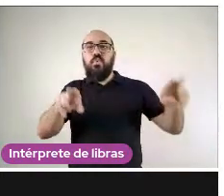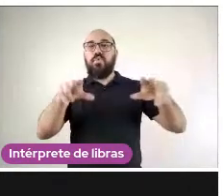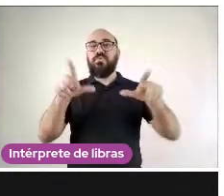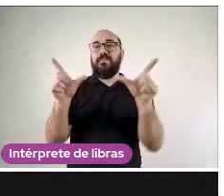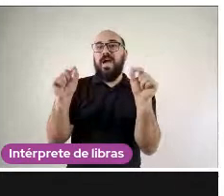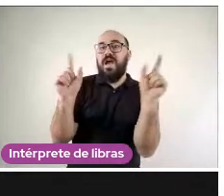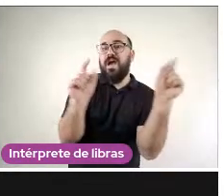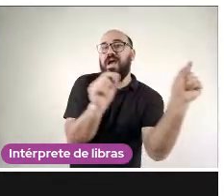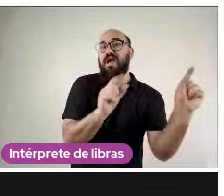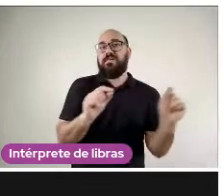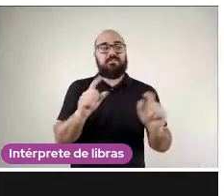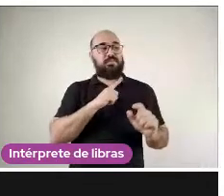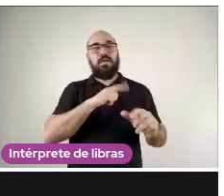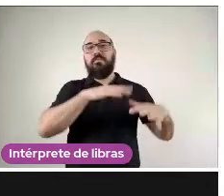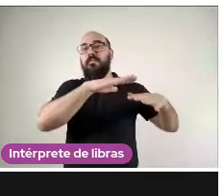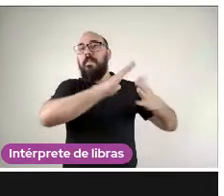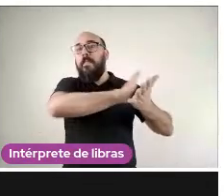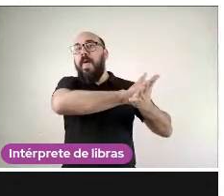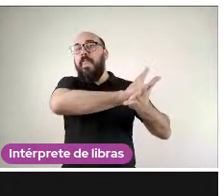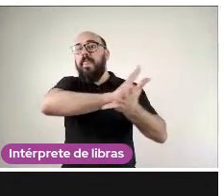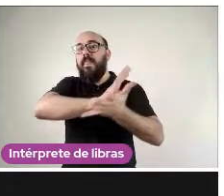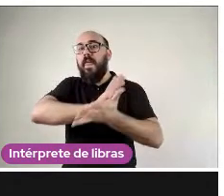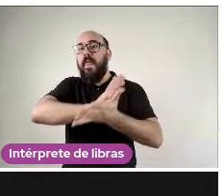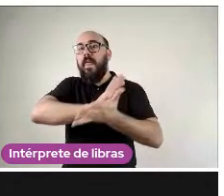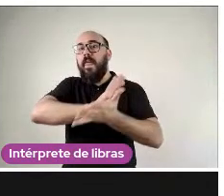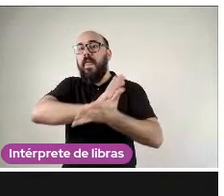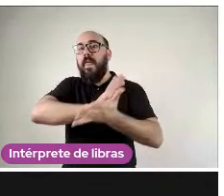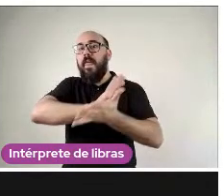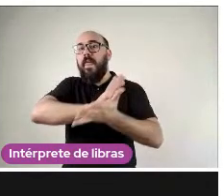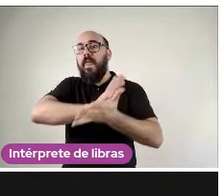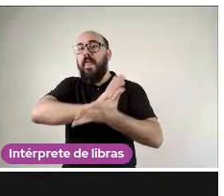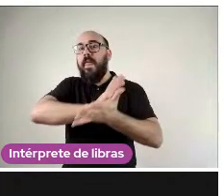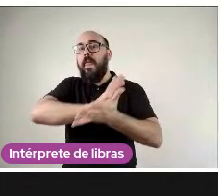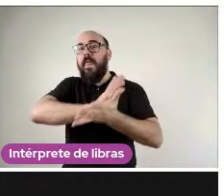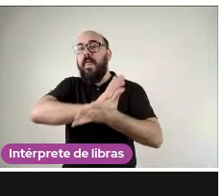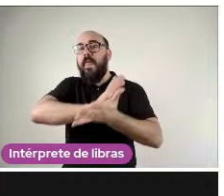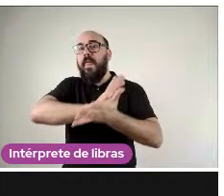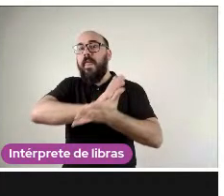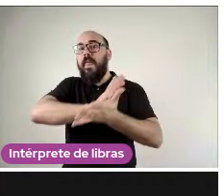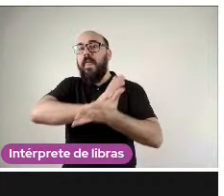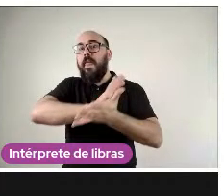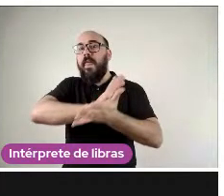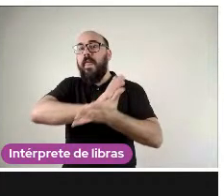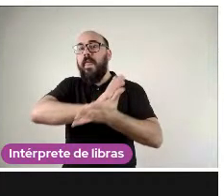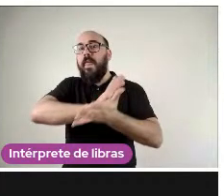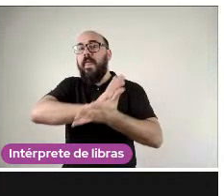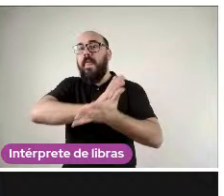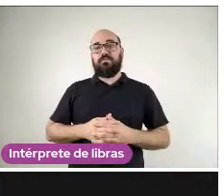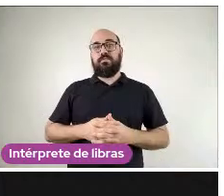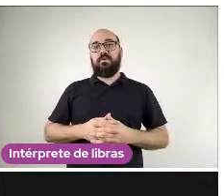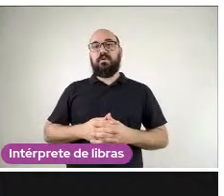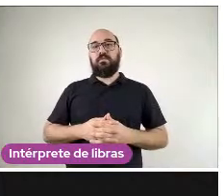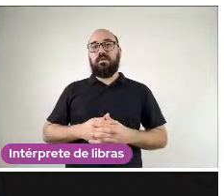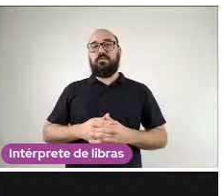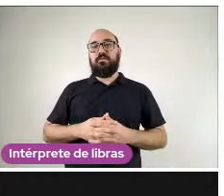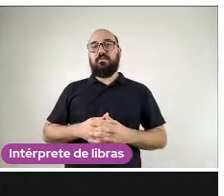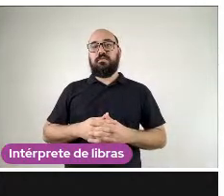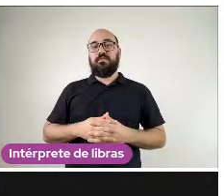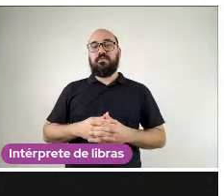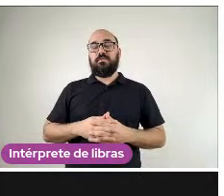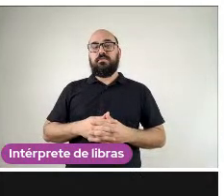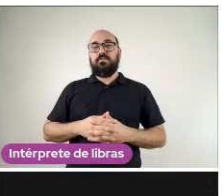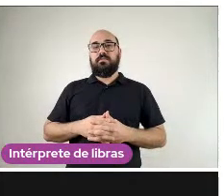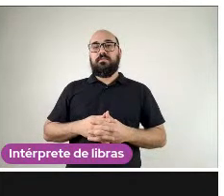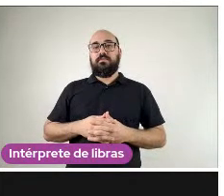se están agotando los caladeros, se está dañando la vida silvestre, el caso de los tiburones que ha disminuido un 90% la población de muchas de